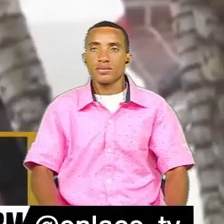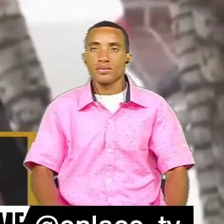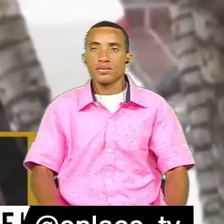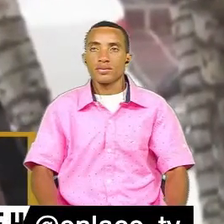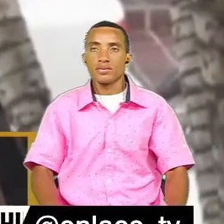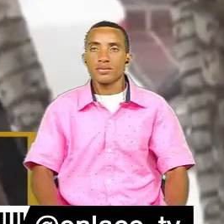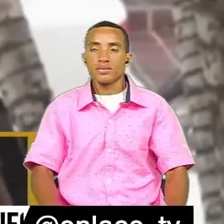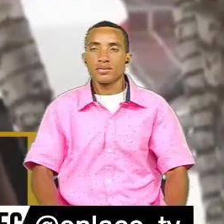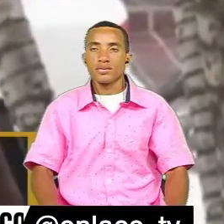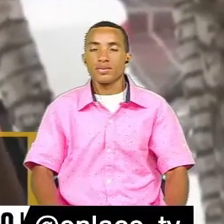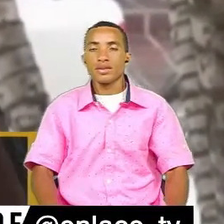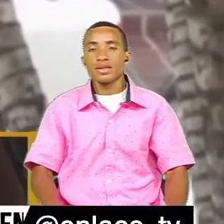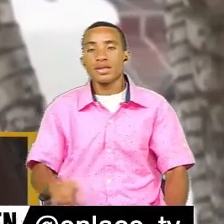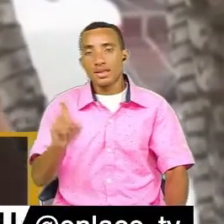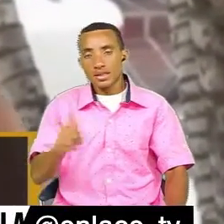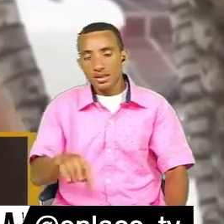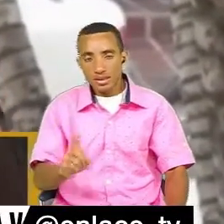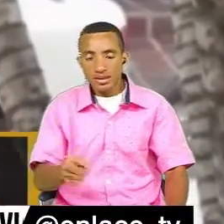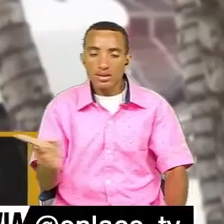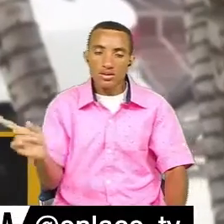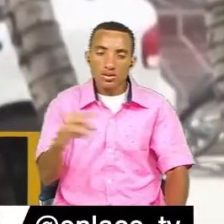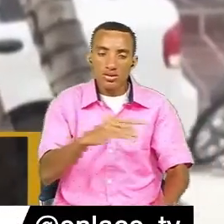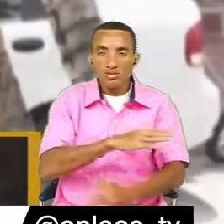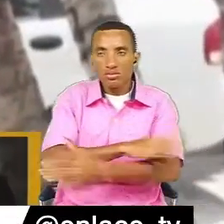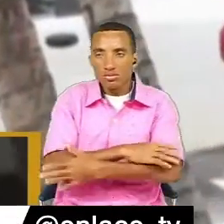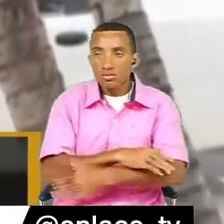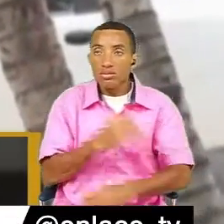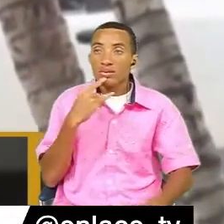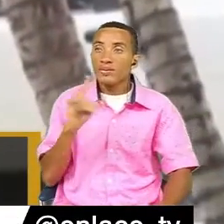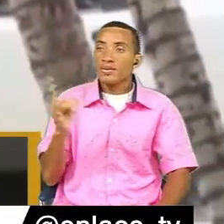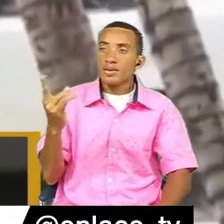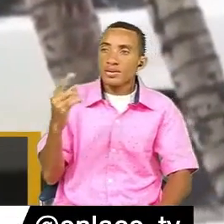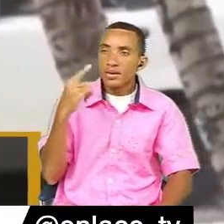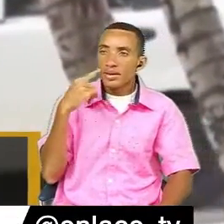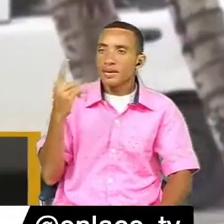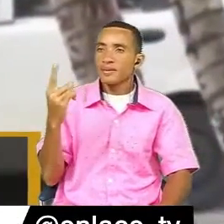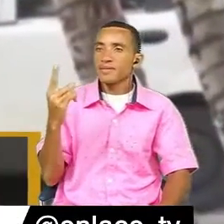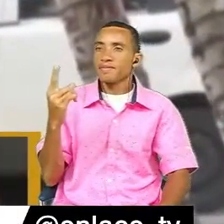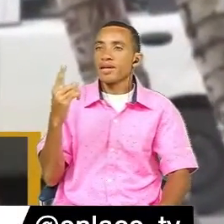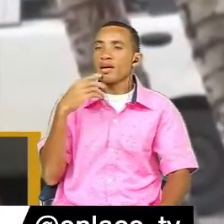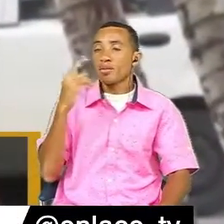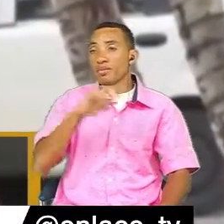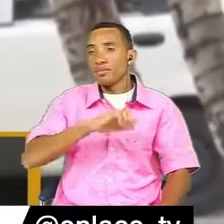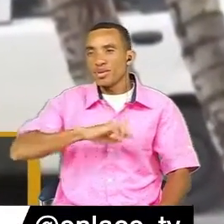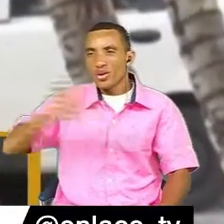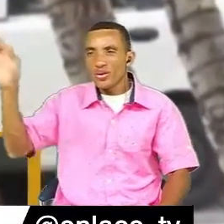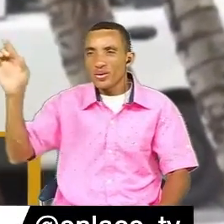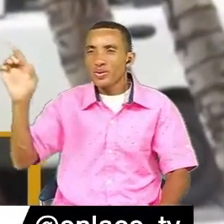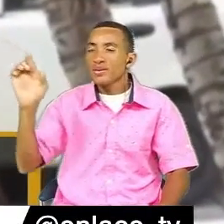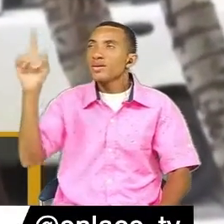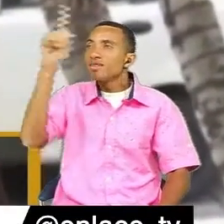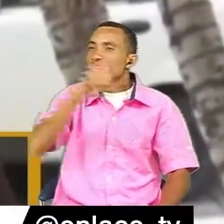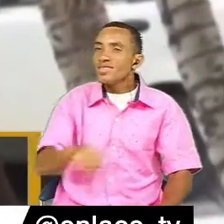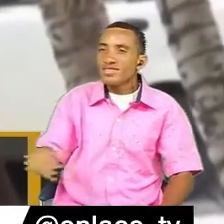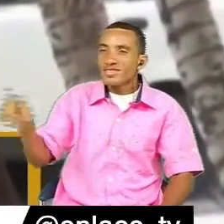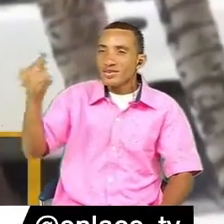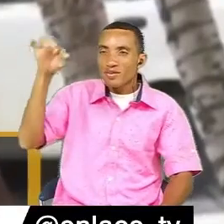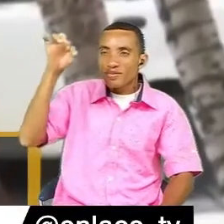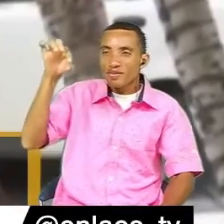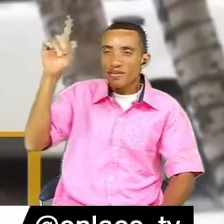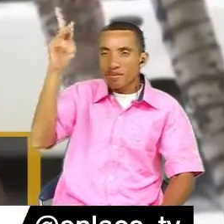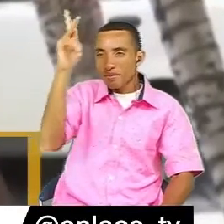Que se necesita disciplina desde la ciudadanía. Si ven un garaje, un parqueadero que dice prohibido no parquear, ¿sí? Y la